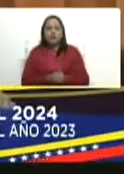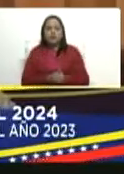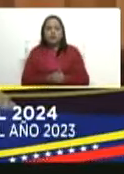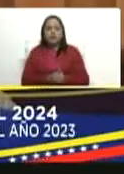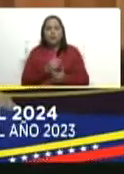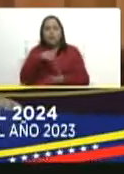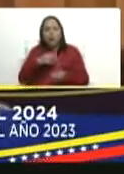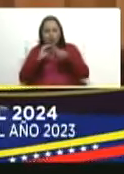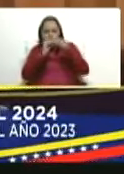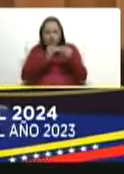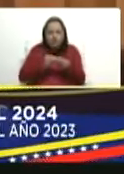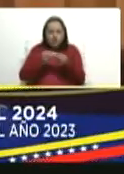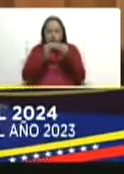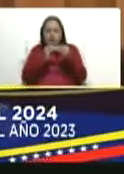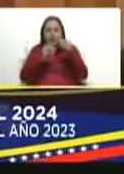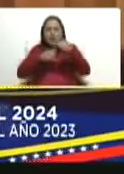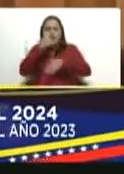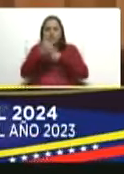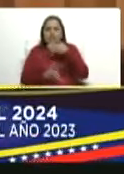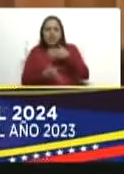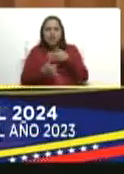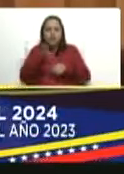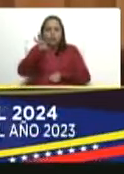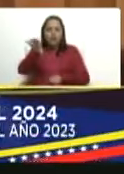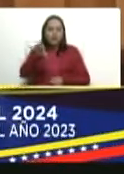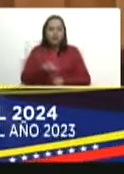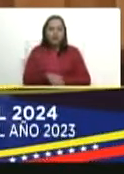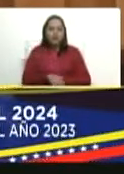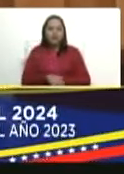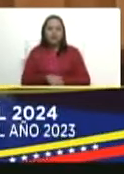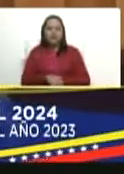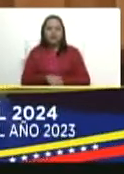diseñar el proyecto largo de país.